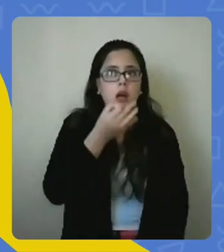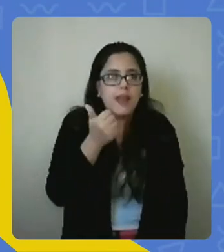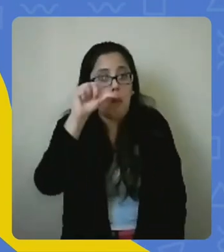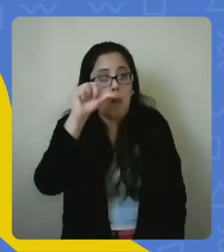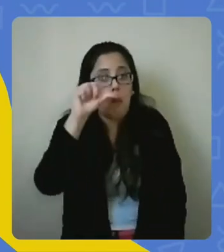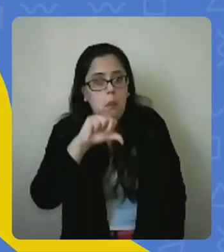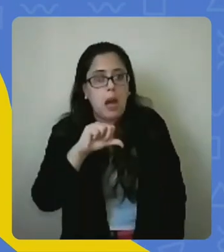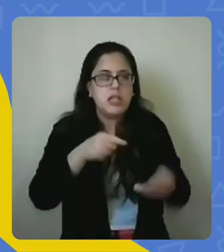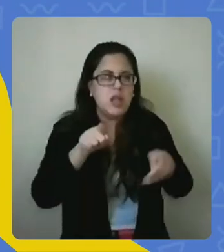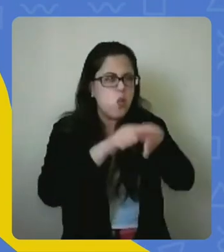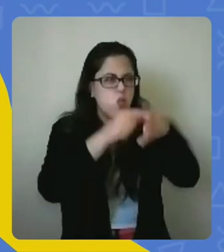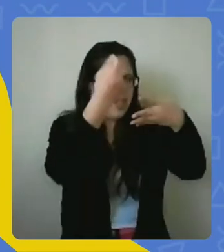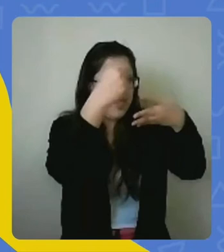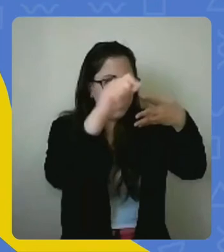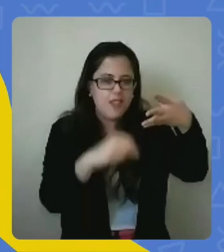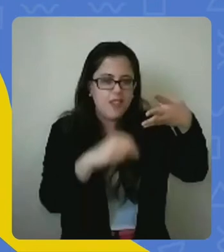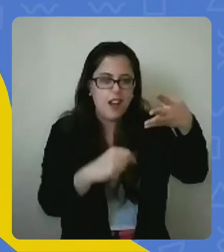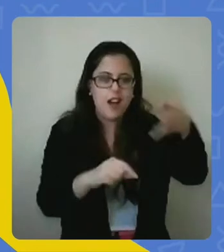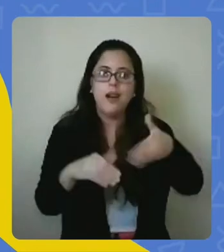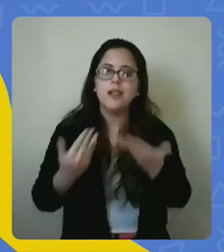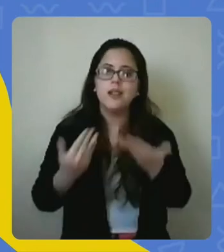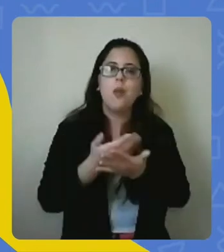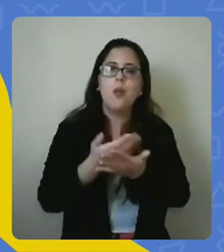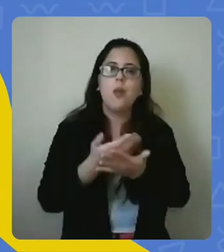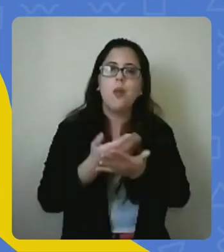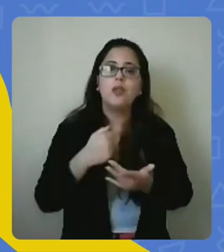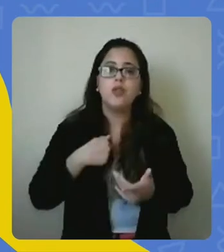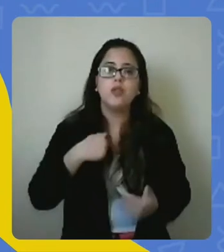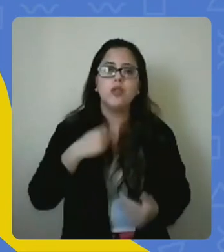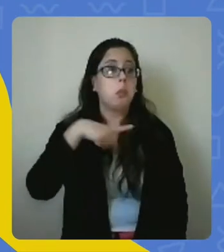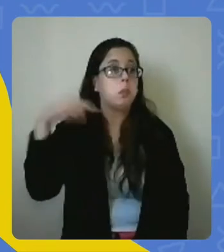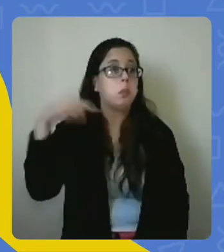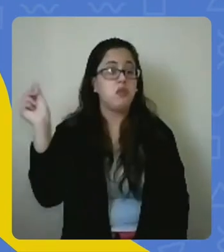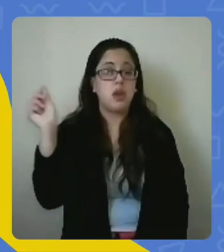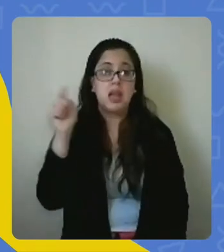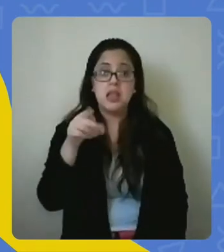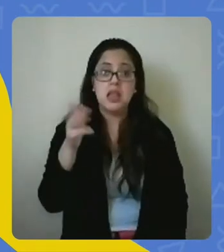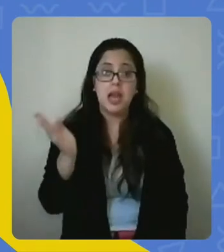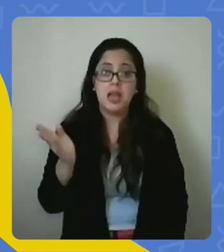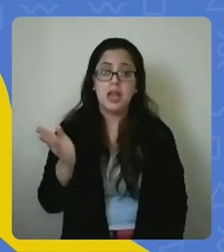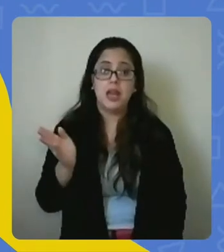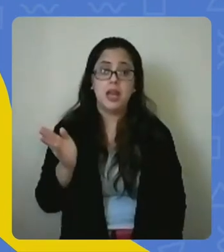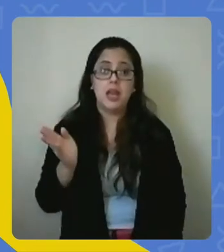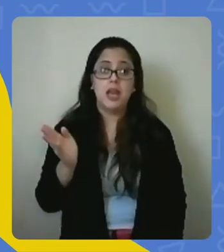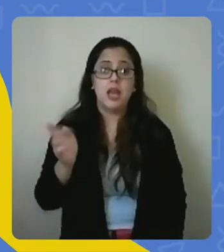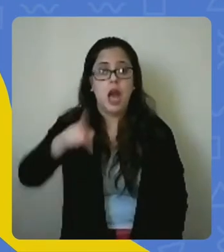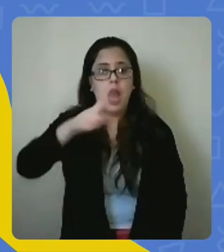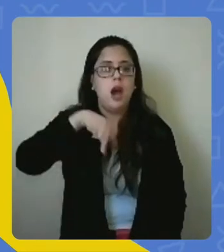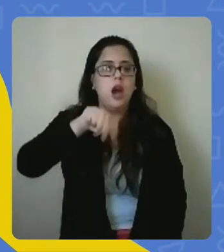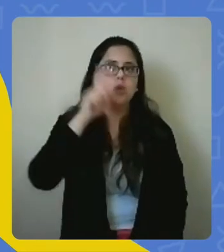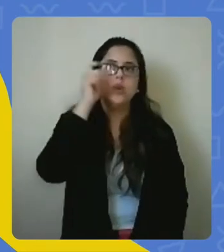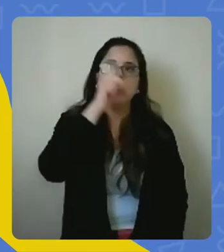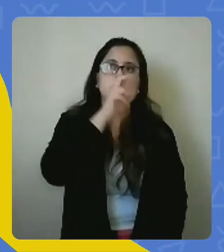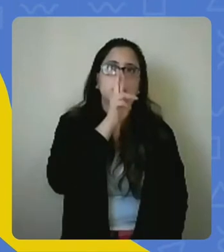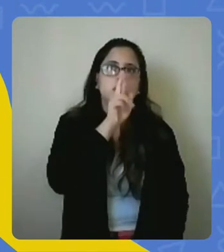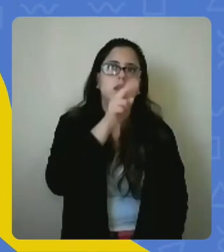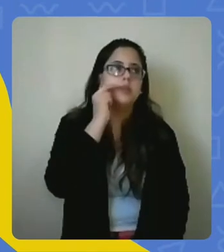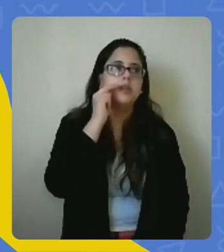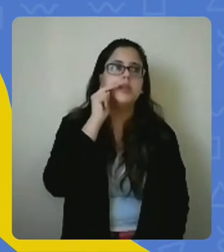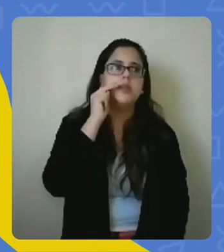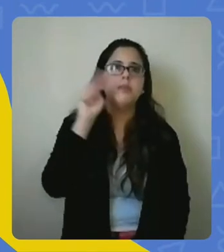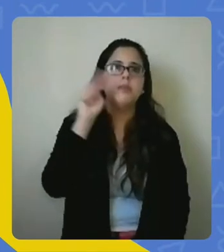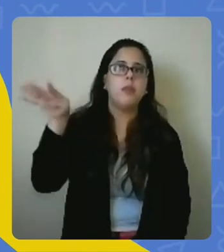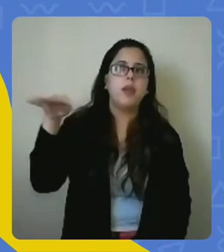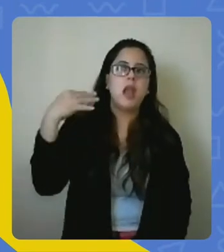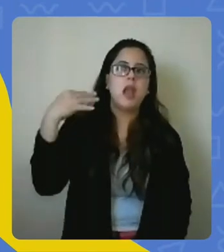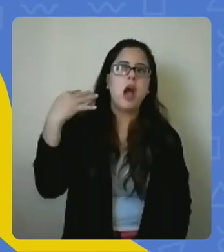Exactamente. Entonces, cuando yo pude salir de escena, que mientras yo estaba les costaba mucho contestar, me miraban de reojo a mí, tuve yo que